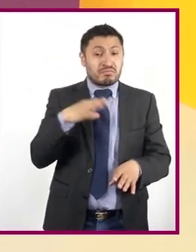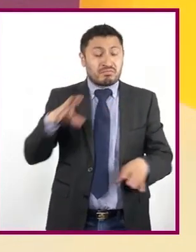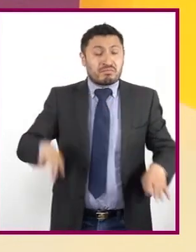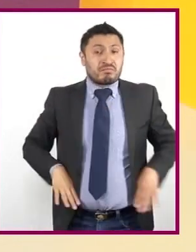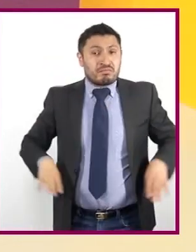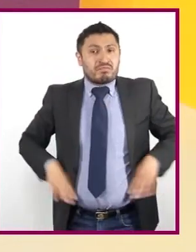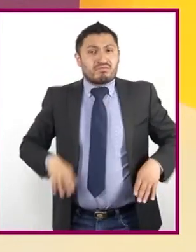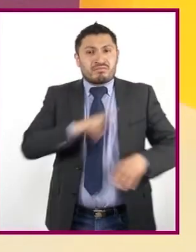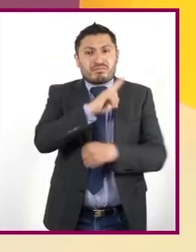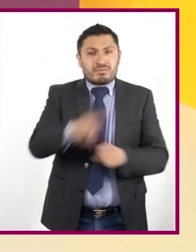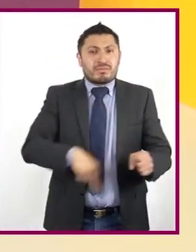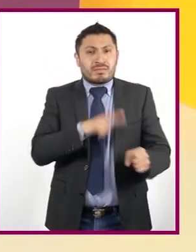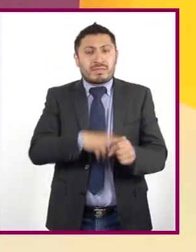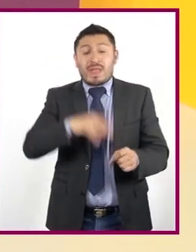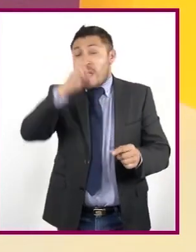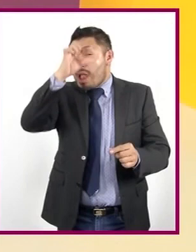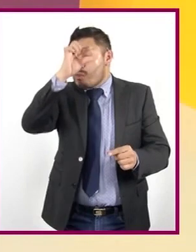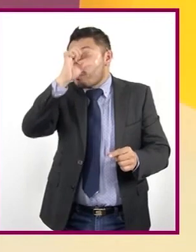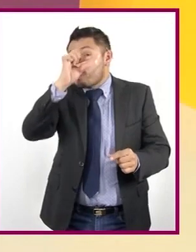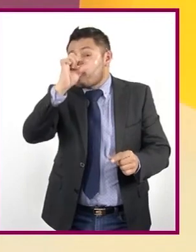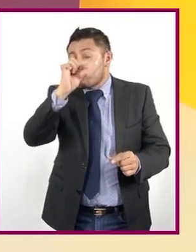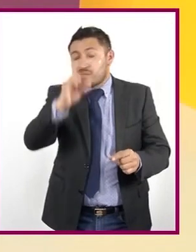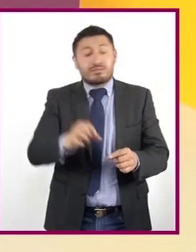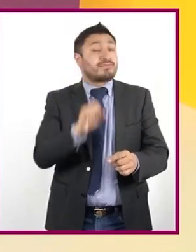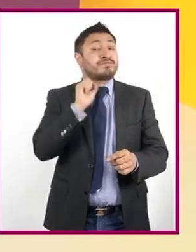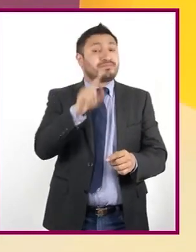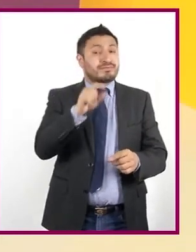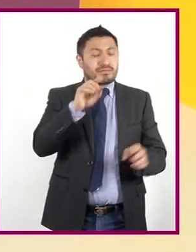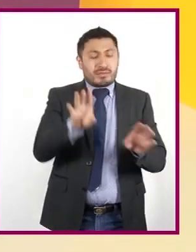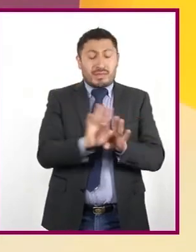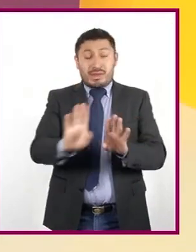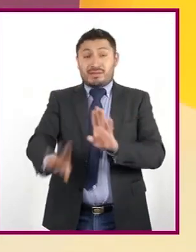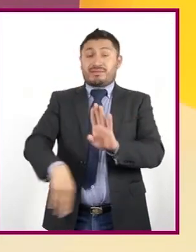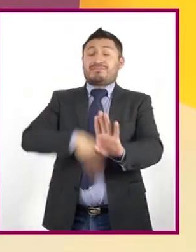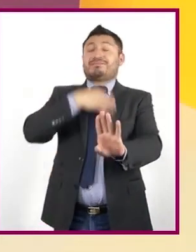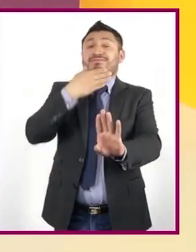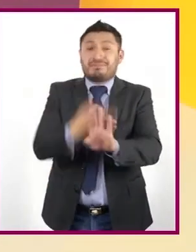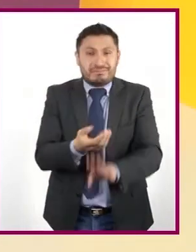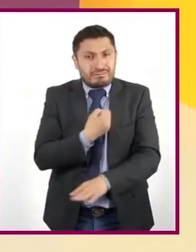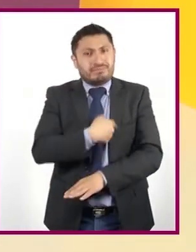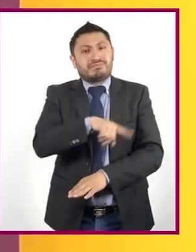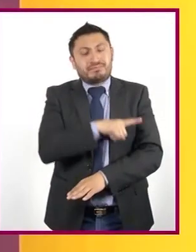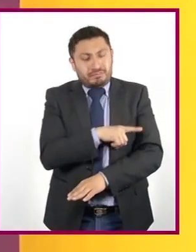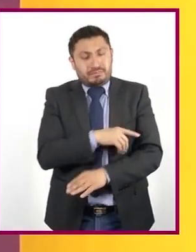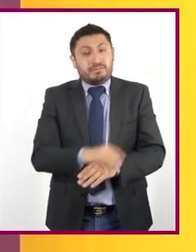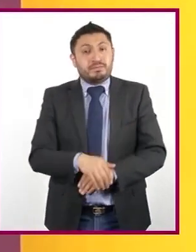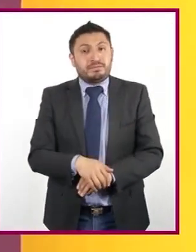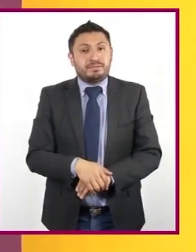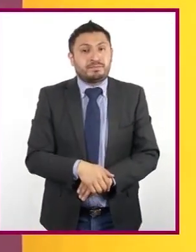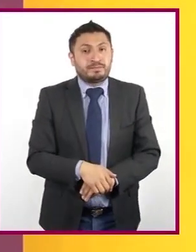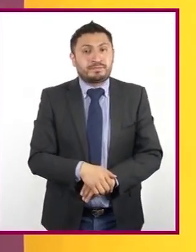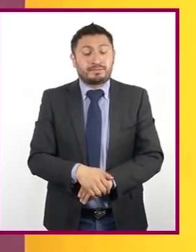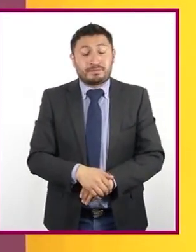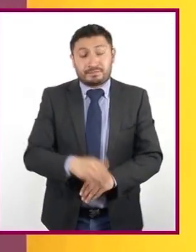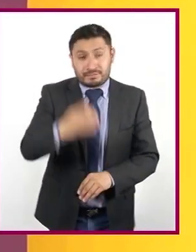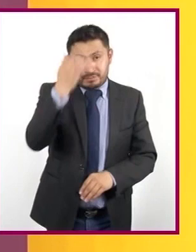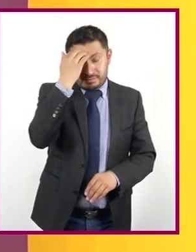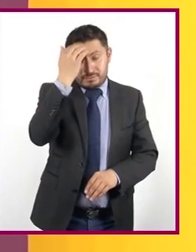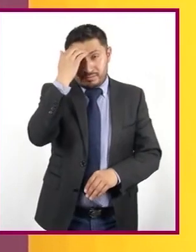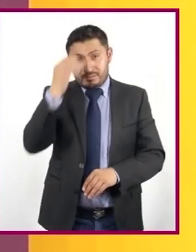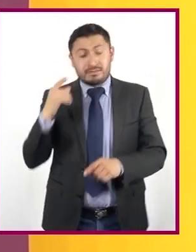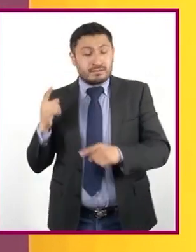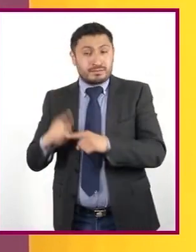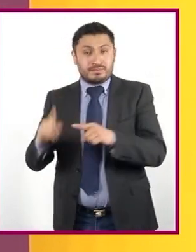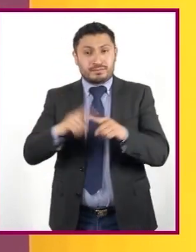elemento natural tan diminuto que además pudiera afectar la salud de las personas. Conocer nuestra